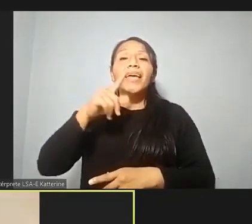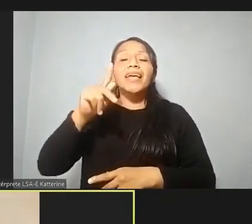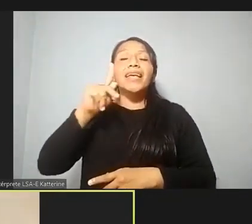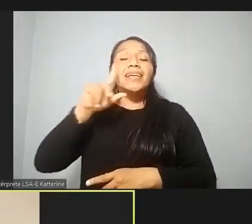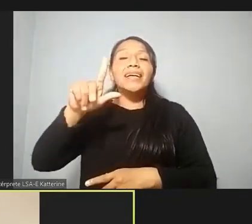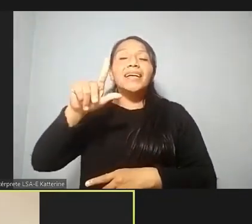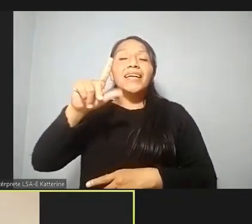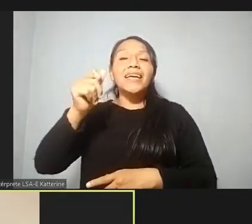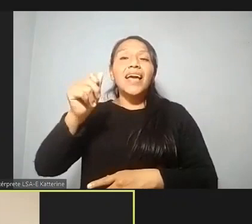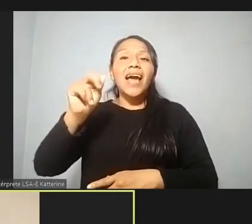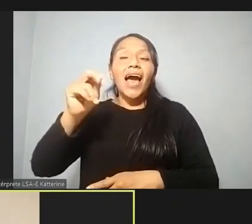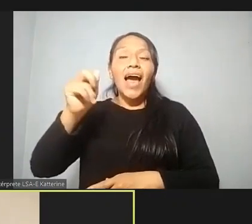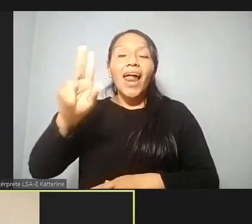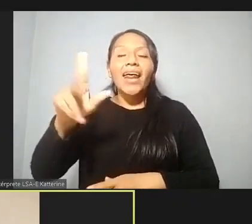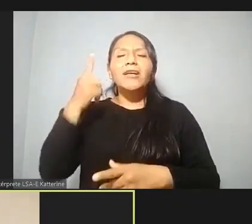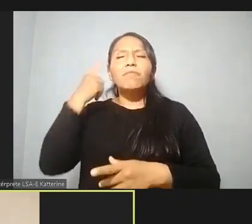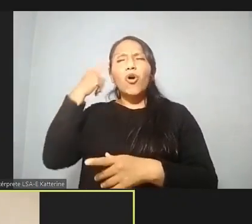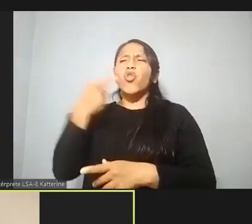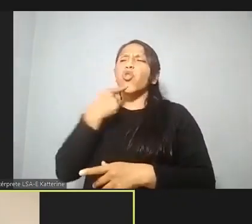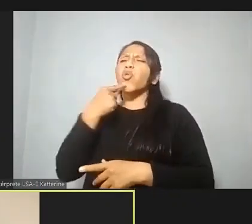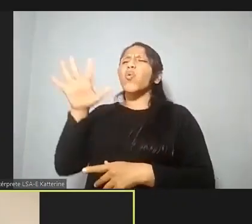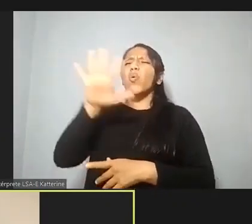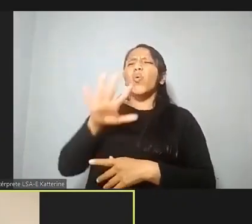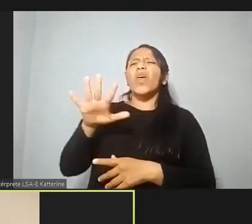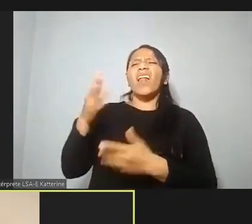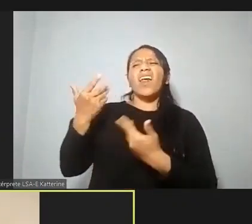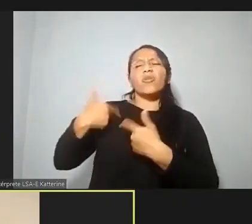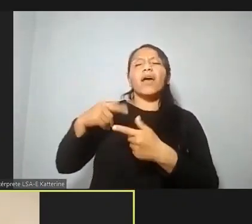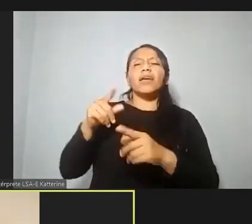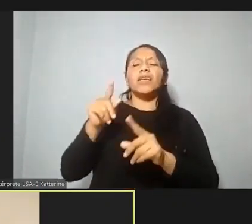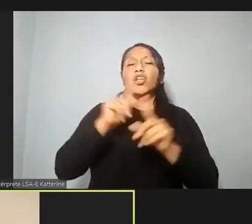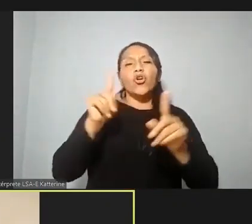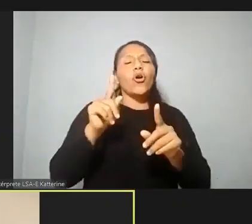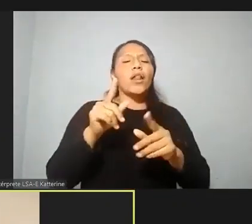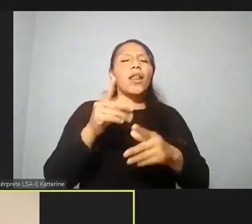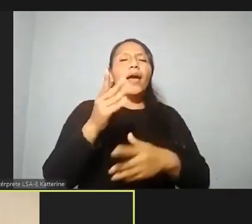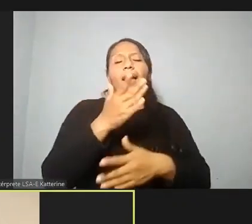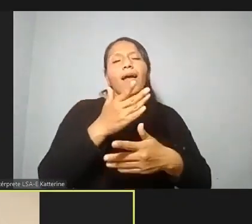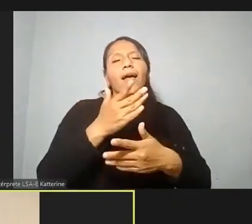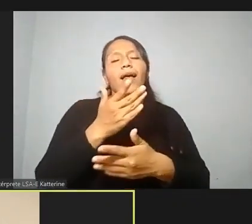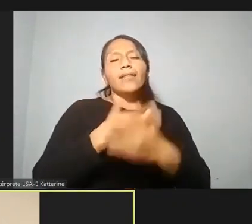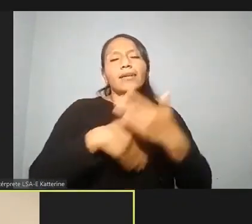juicio la normalidad y no la anormalidad. Gracias.